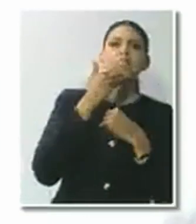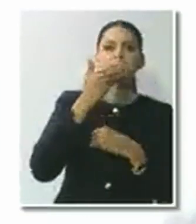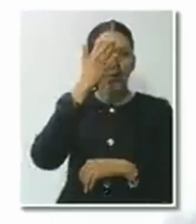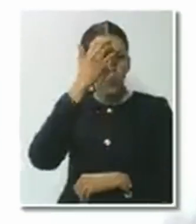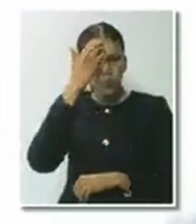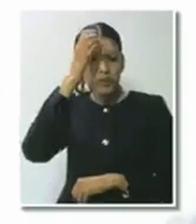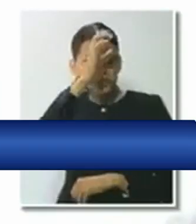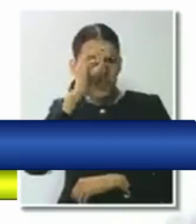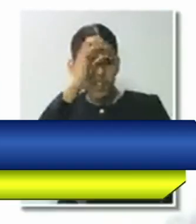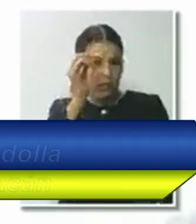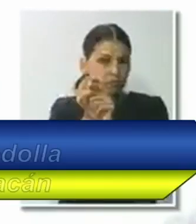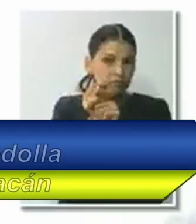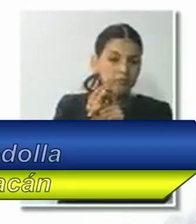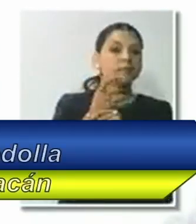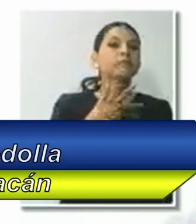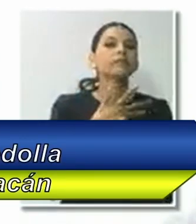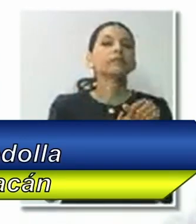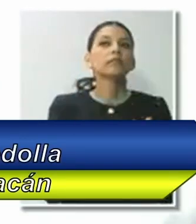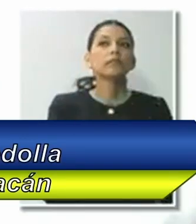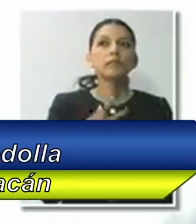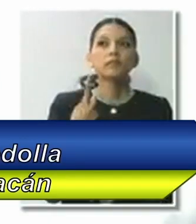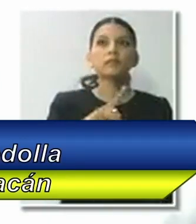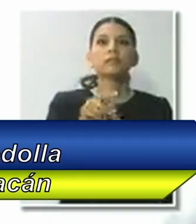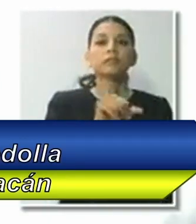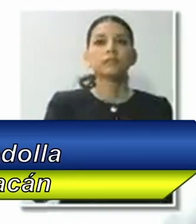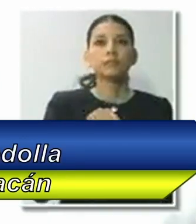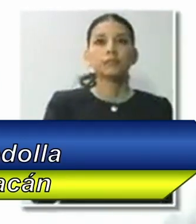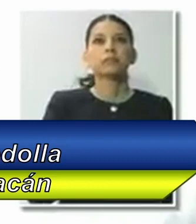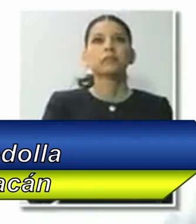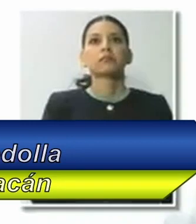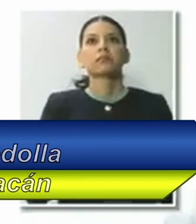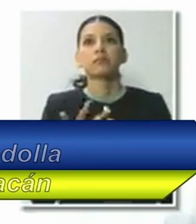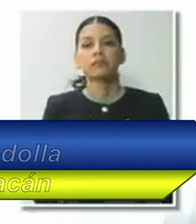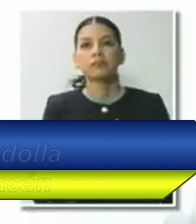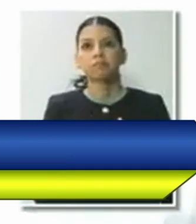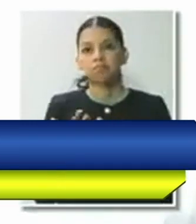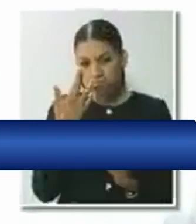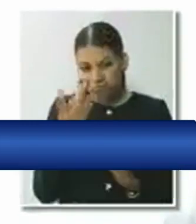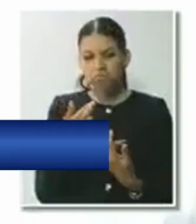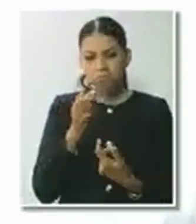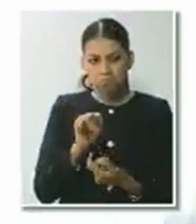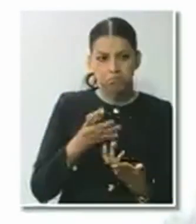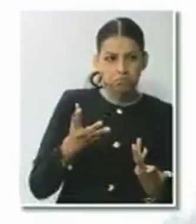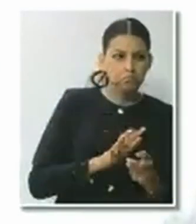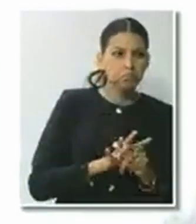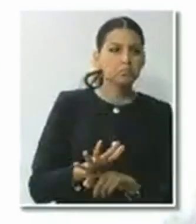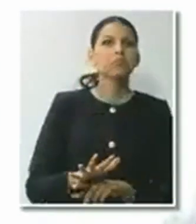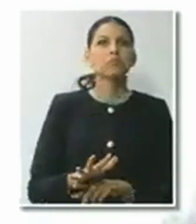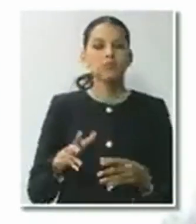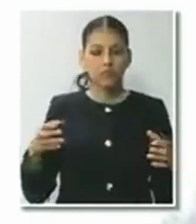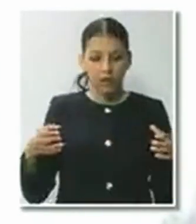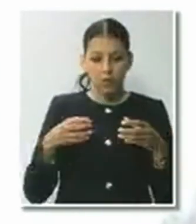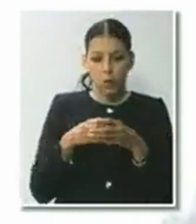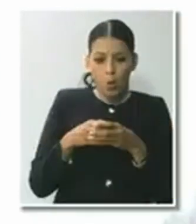conocimiento científico que tiene su centro, su pertinencia y razón de ser en la